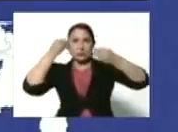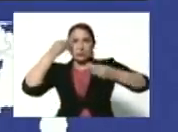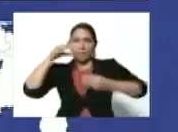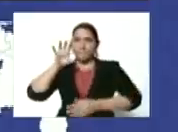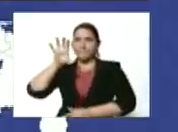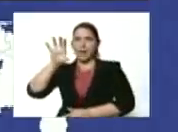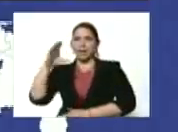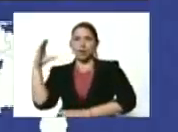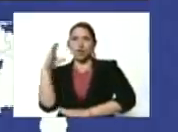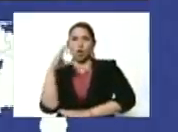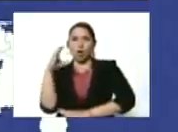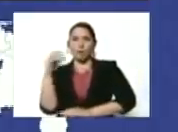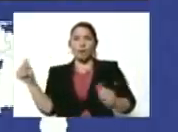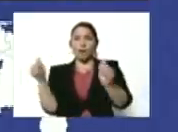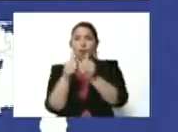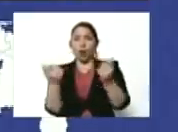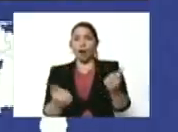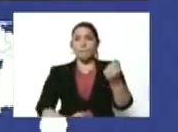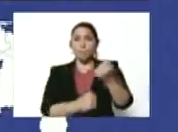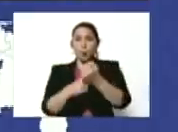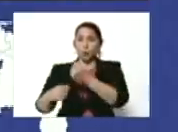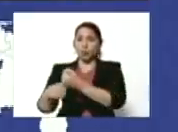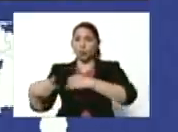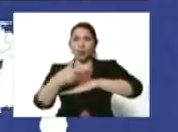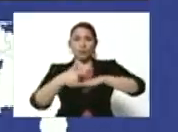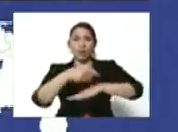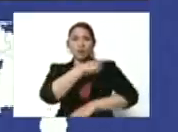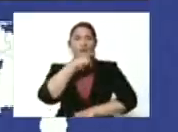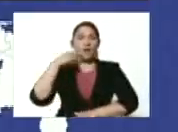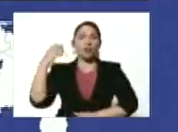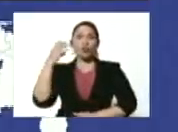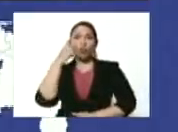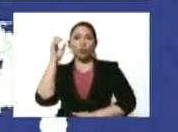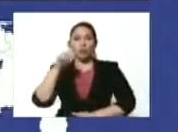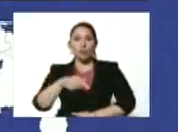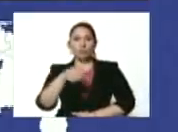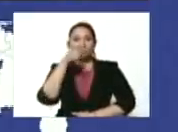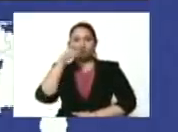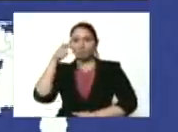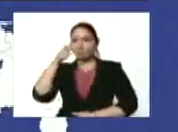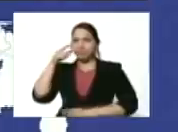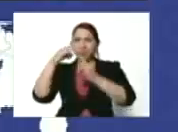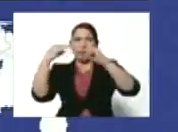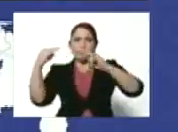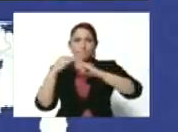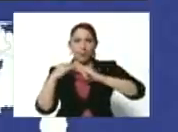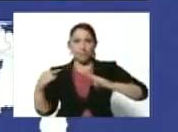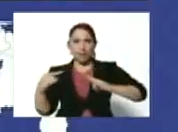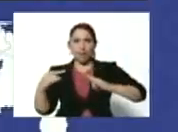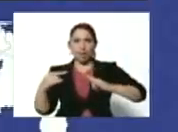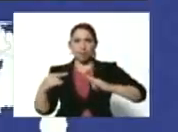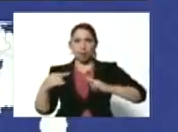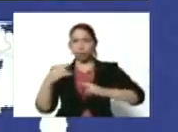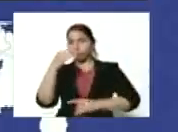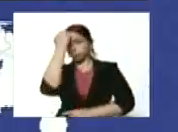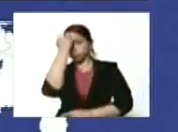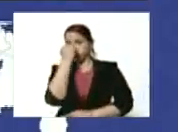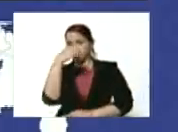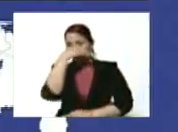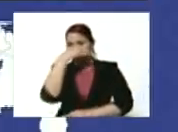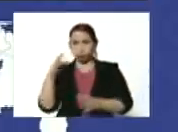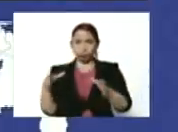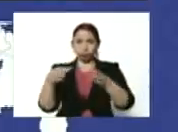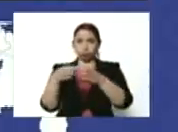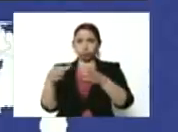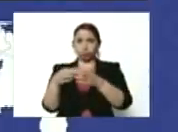la complicidad del gobierno de Iván Duque, con la presencia permanente en los campamentos paramilitares y en los campamentos de desertores de representantes de